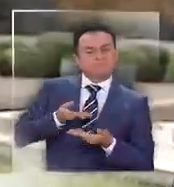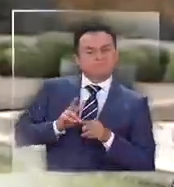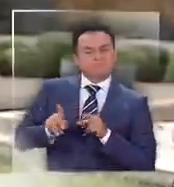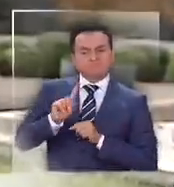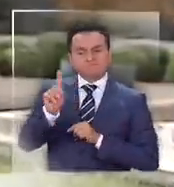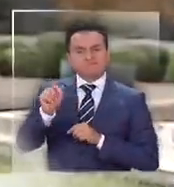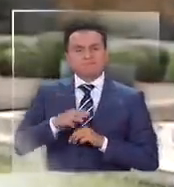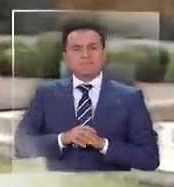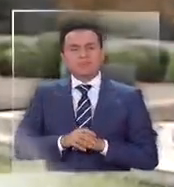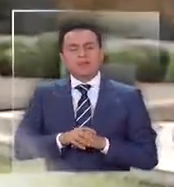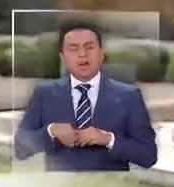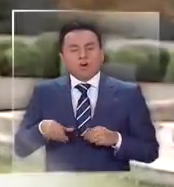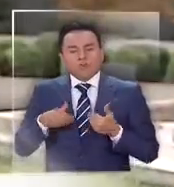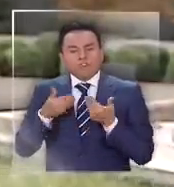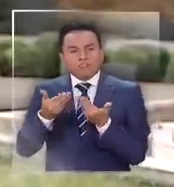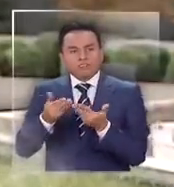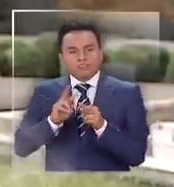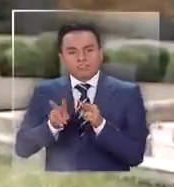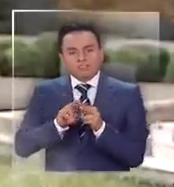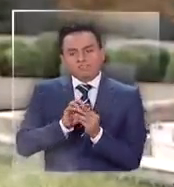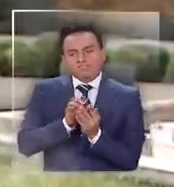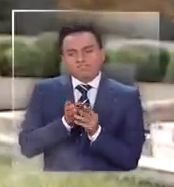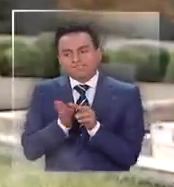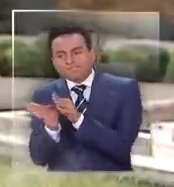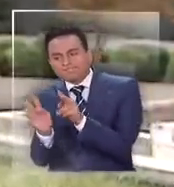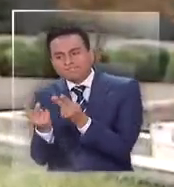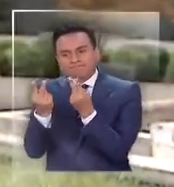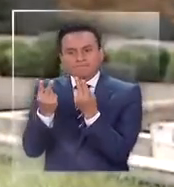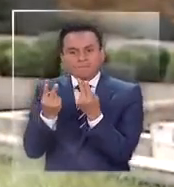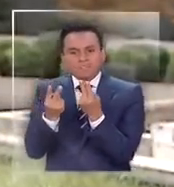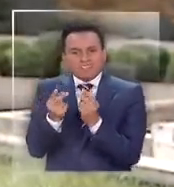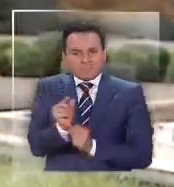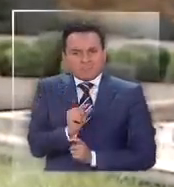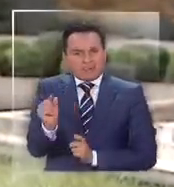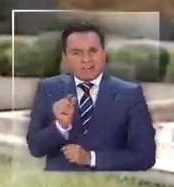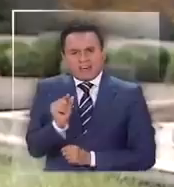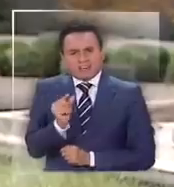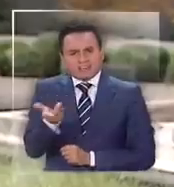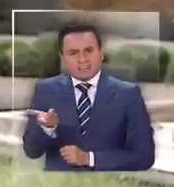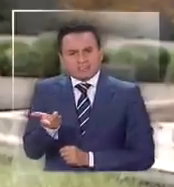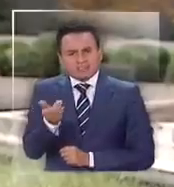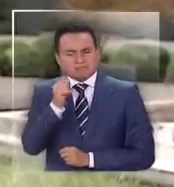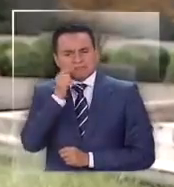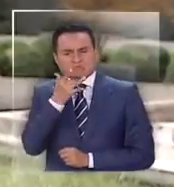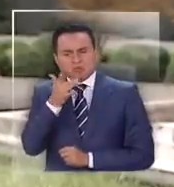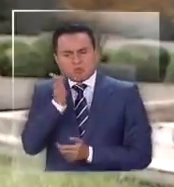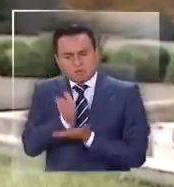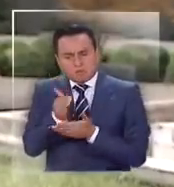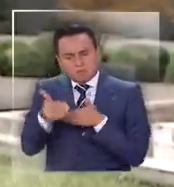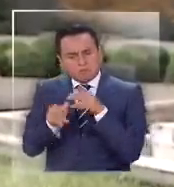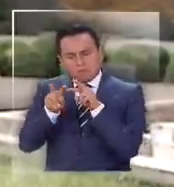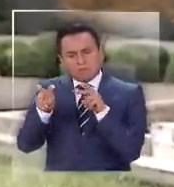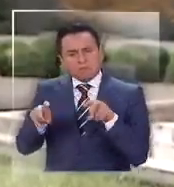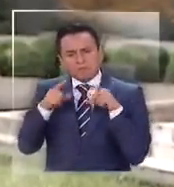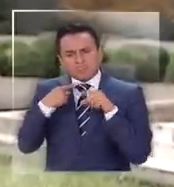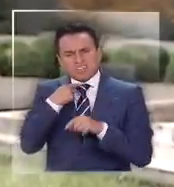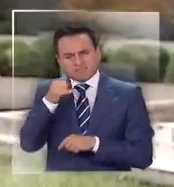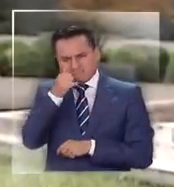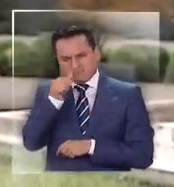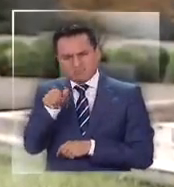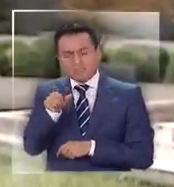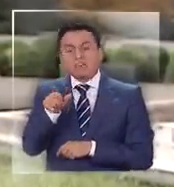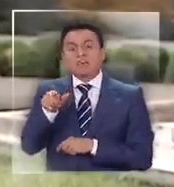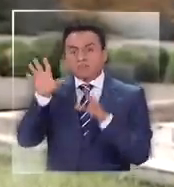Se están ofreciendo salidas alternativas que son muy baratas, de muy poco rigor para los imputados. La fiscalía